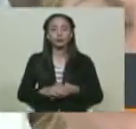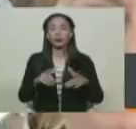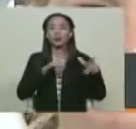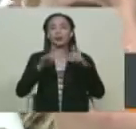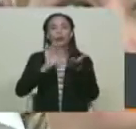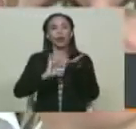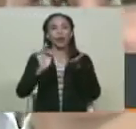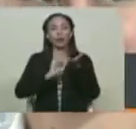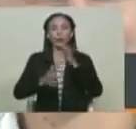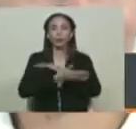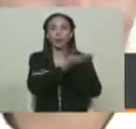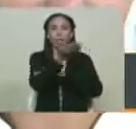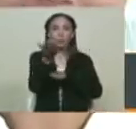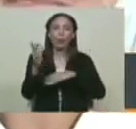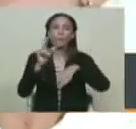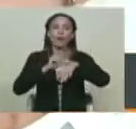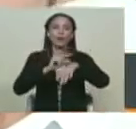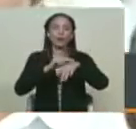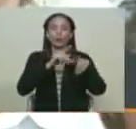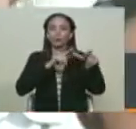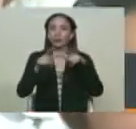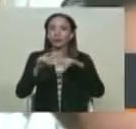pues, de una vez.